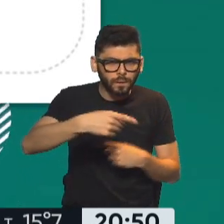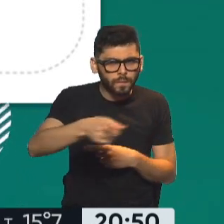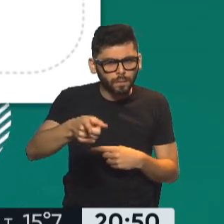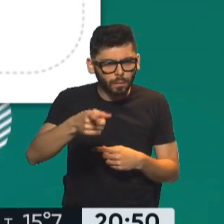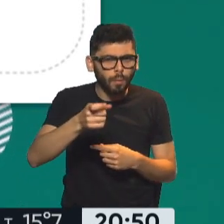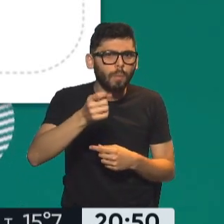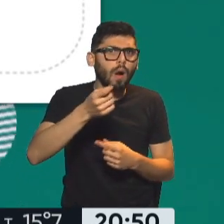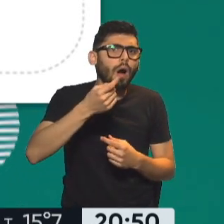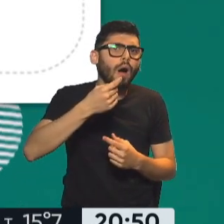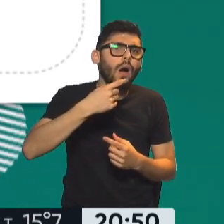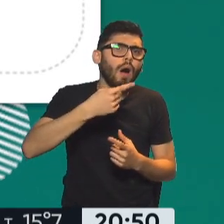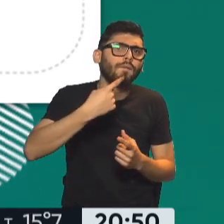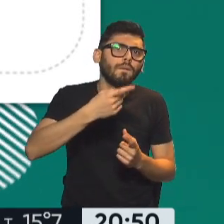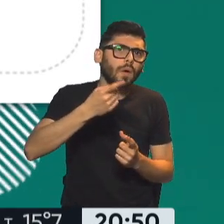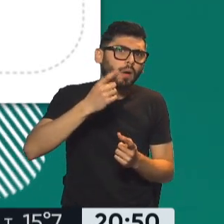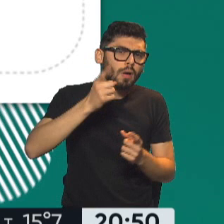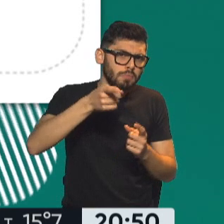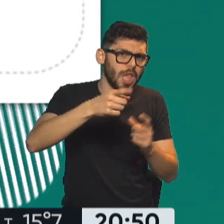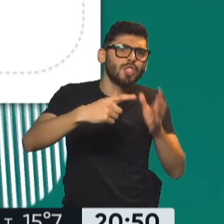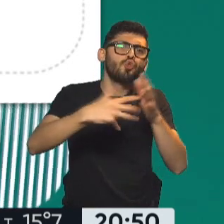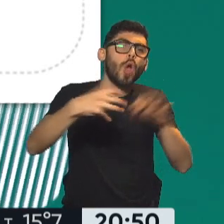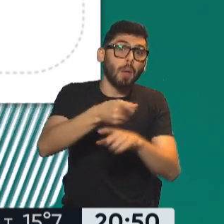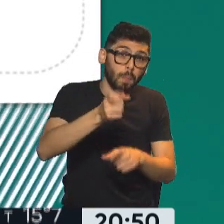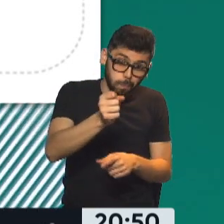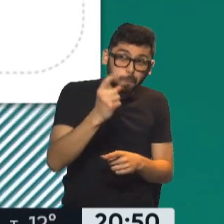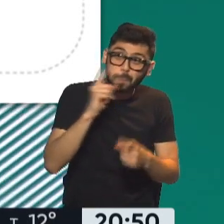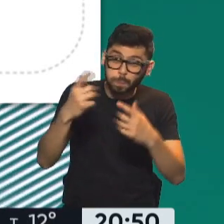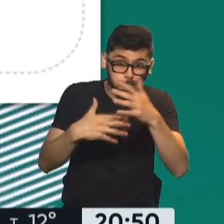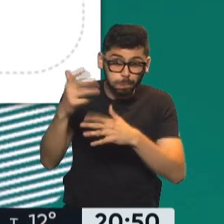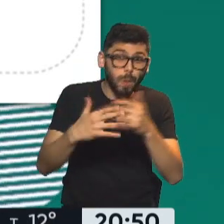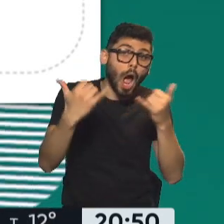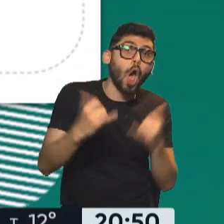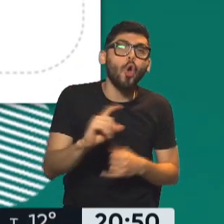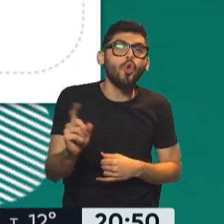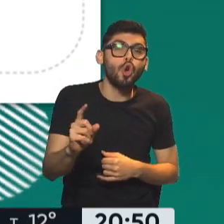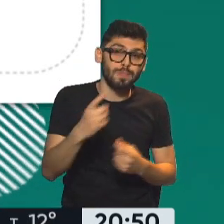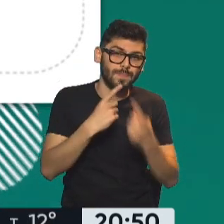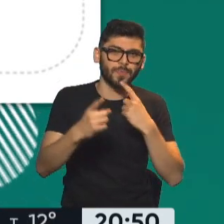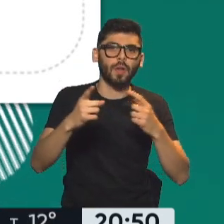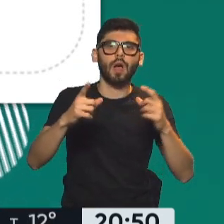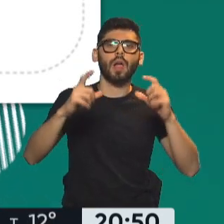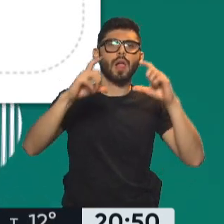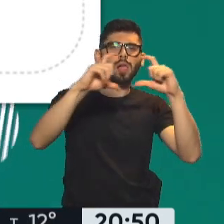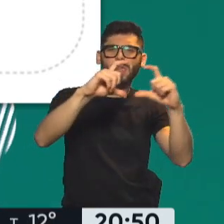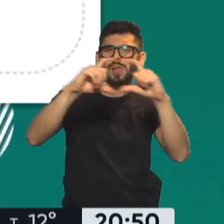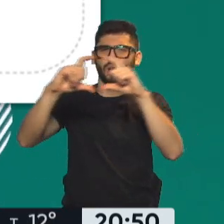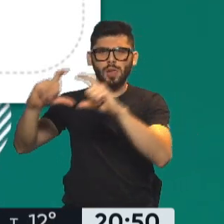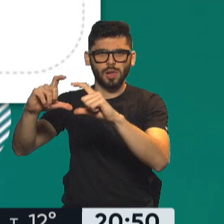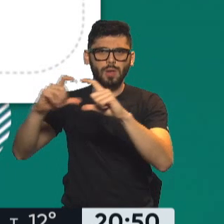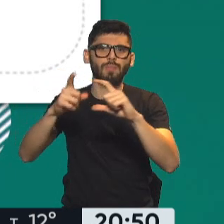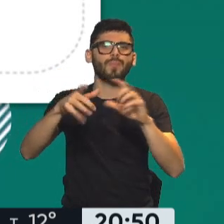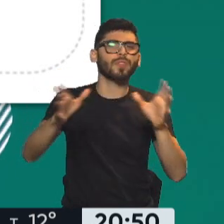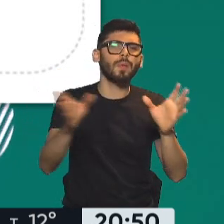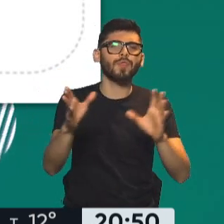están realizando obras públicas en su ciudad. Ahí está dividido en dos el cuadro, porque esto es termómetro de clase